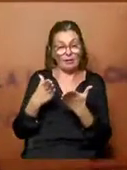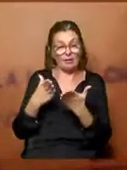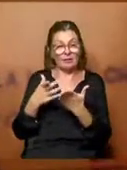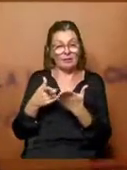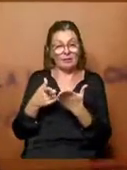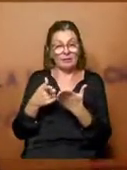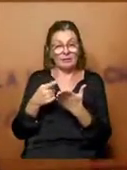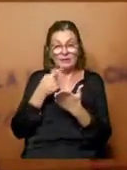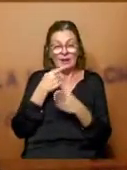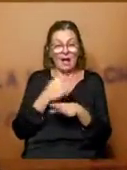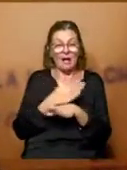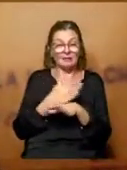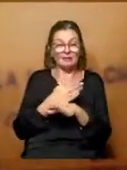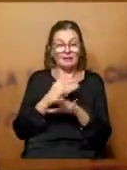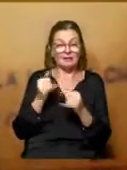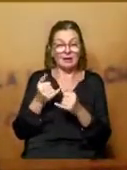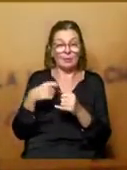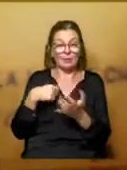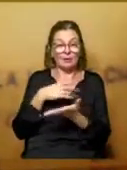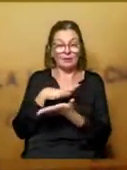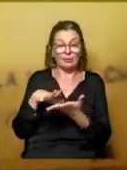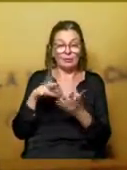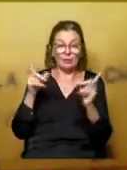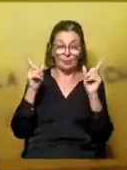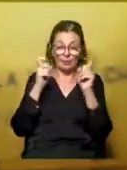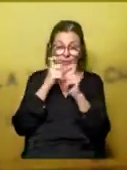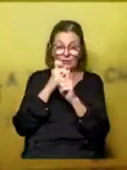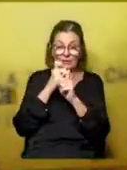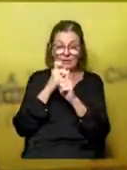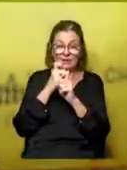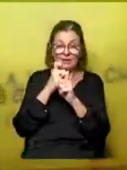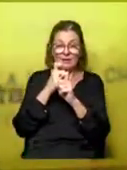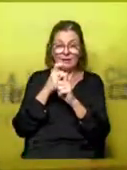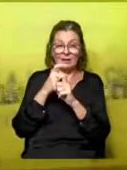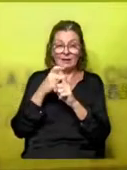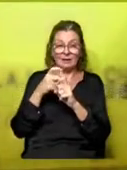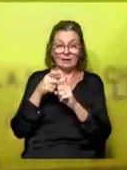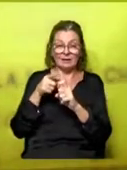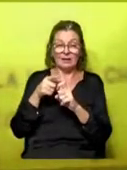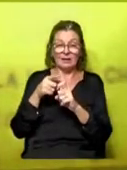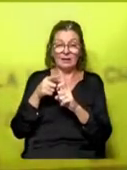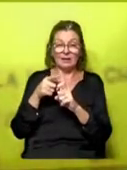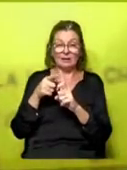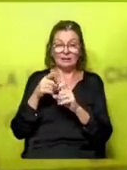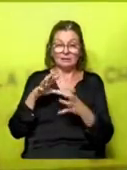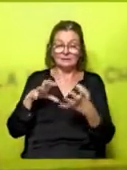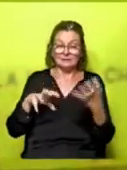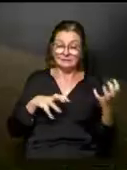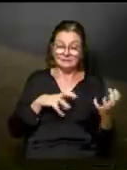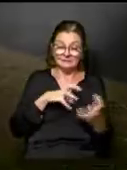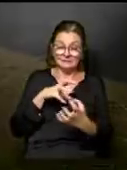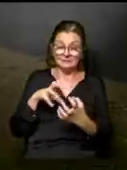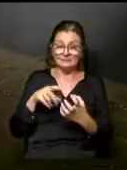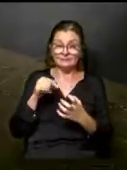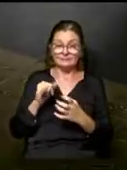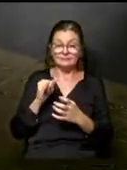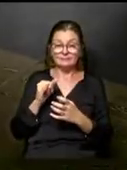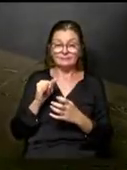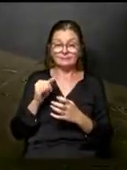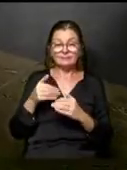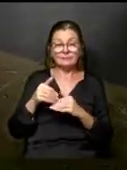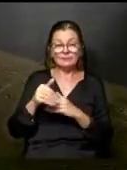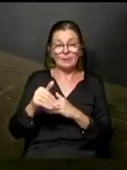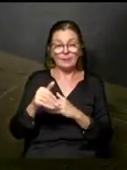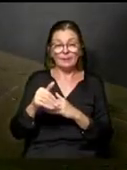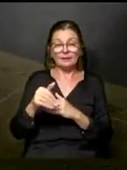lo mencionabas al principio, ¿no? Hay algunas situaciones bastante complejas que se entregaron ahora y la situación es por lo menos tensa. Sí, sí, sí. Más allá de